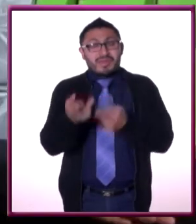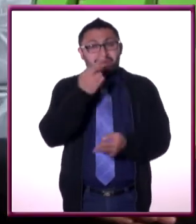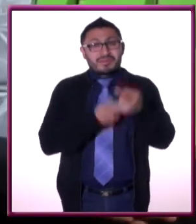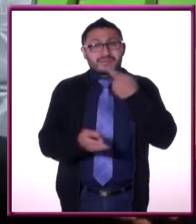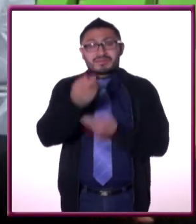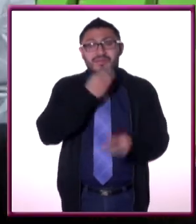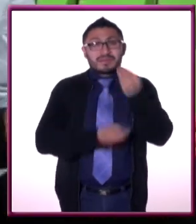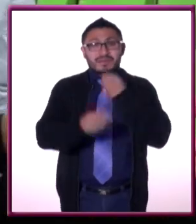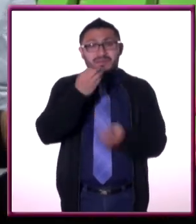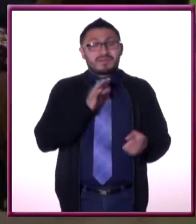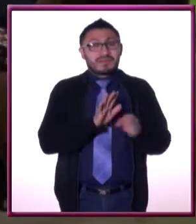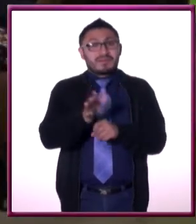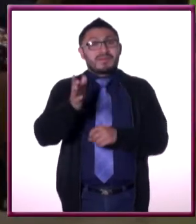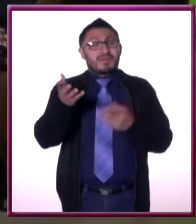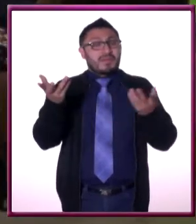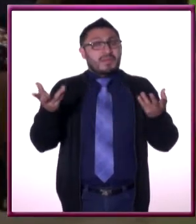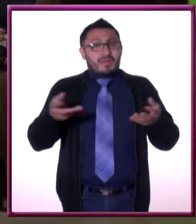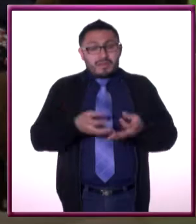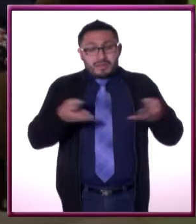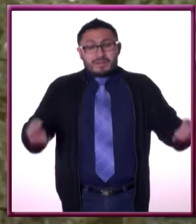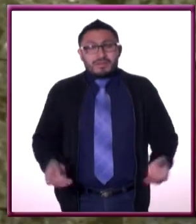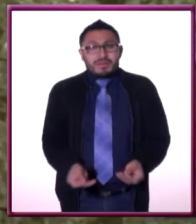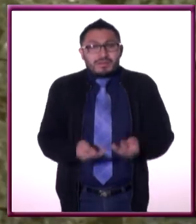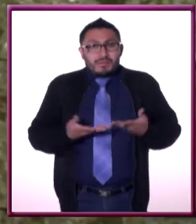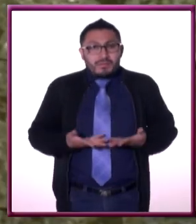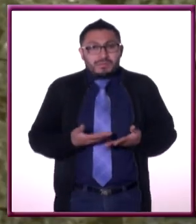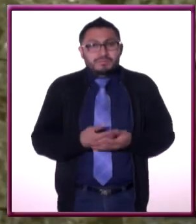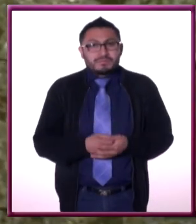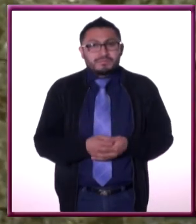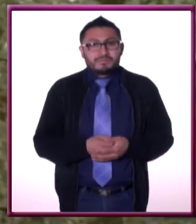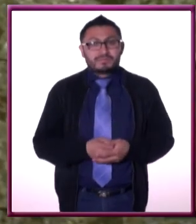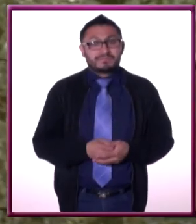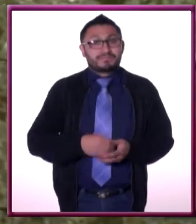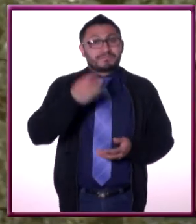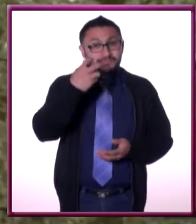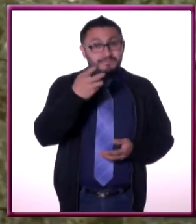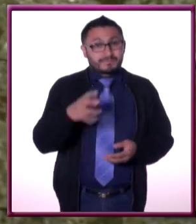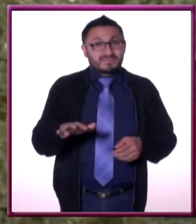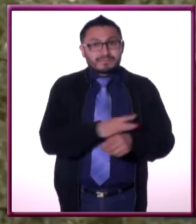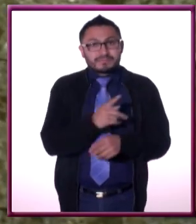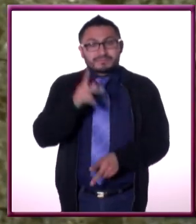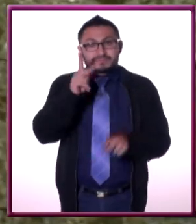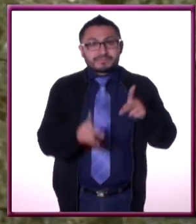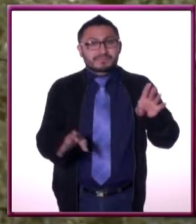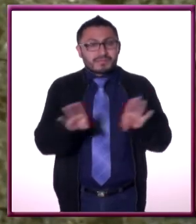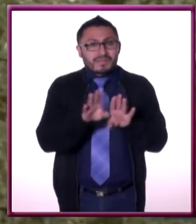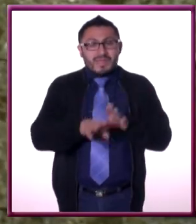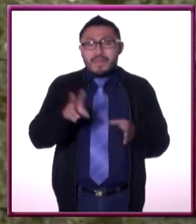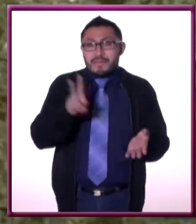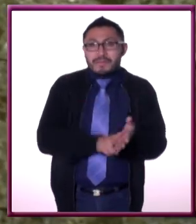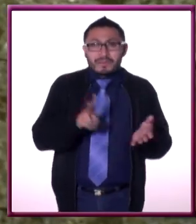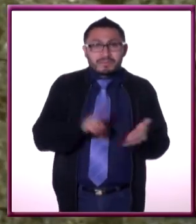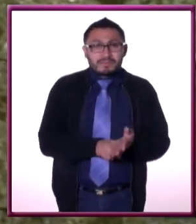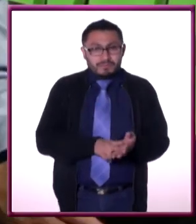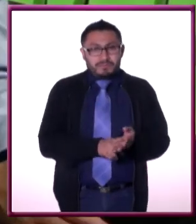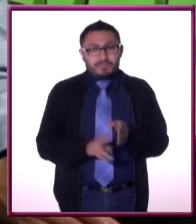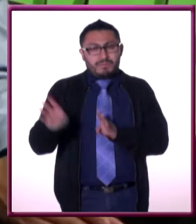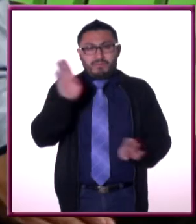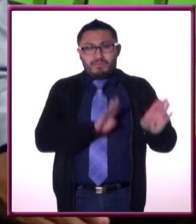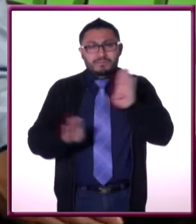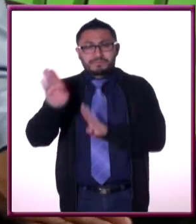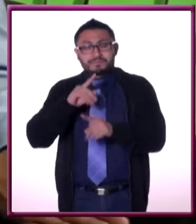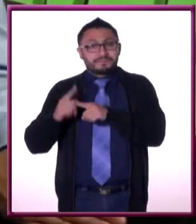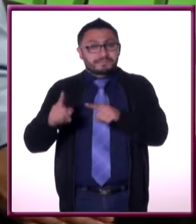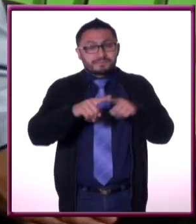comer pues lo que la tierra nos está dando en nuestra localidad. Exactamente, porque hablamos como de esta valoración de la agrobiodiversidad,